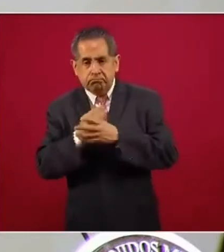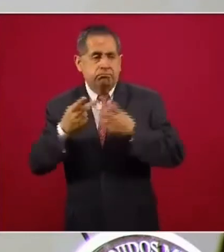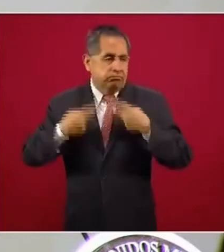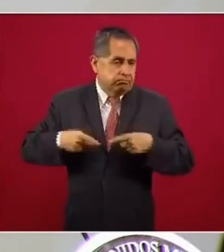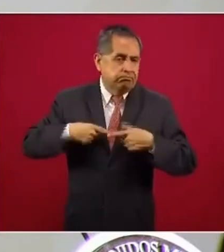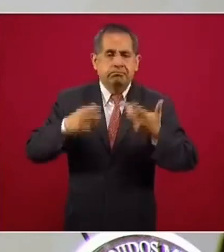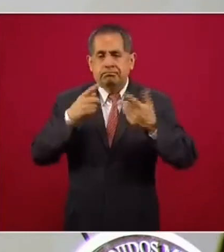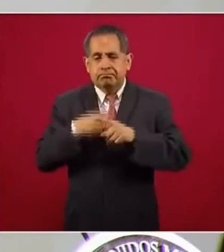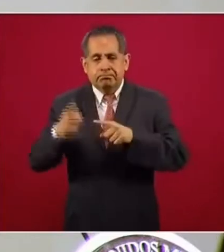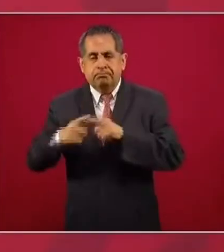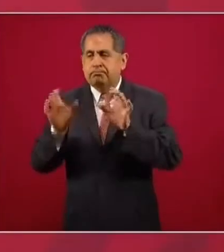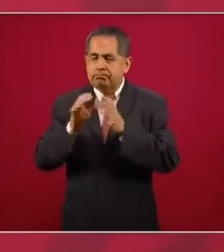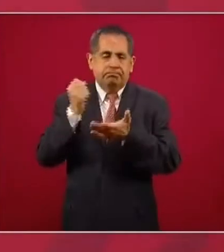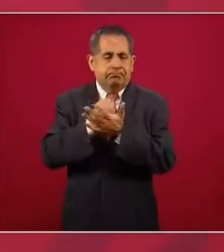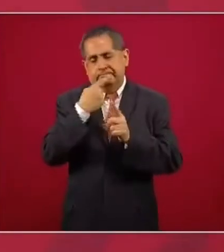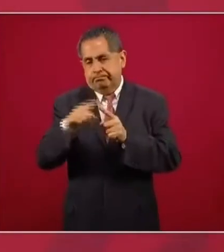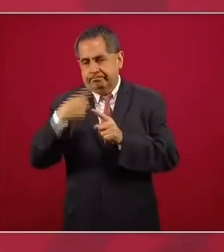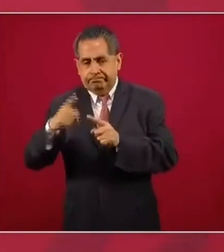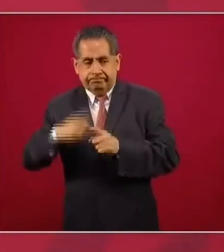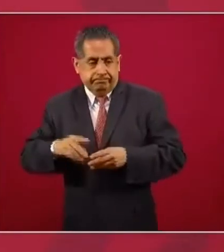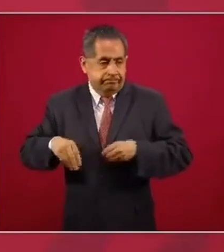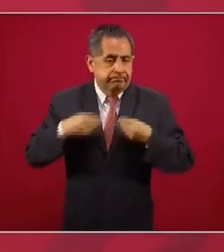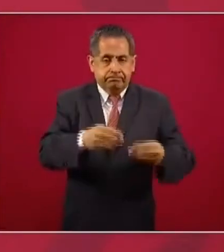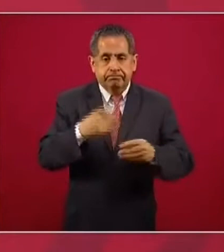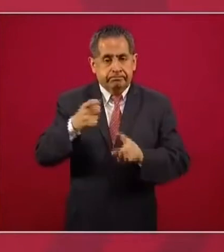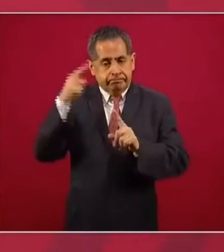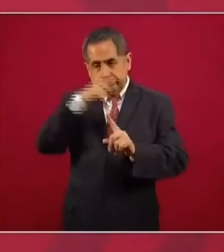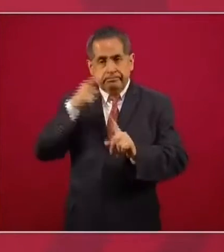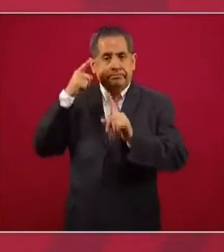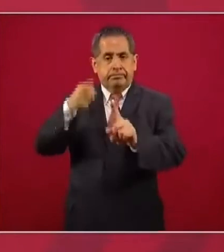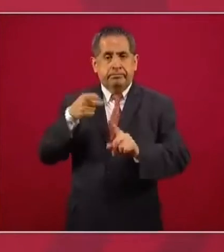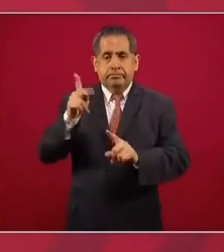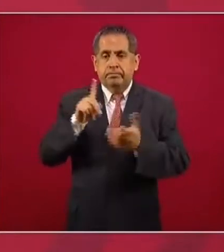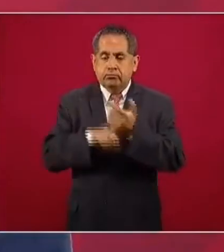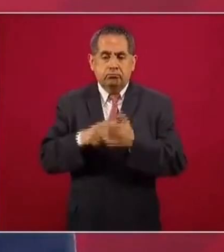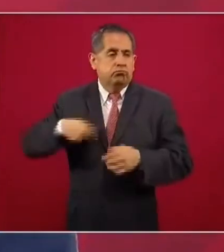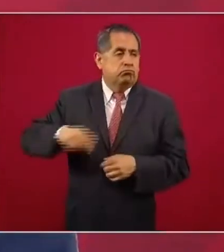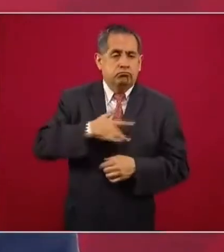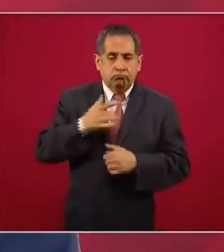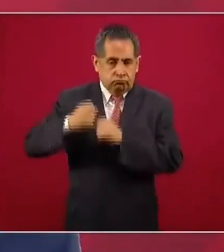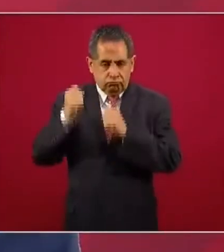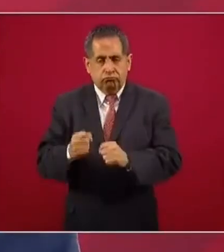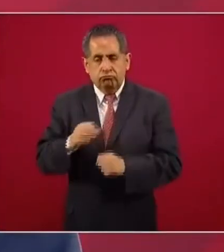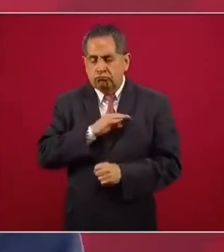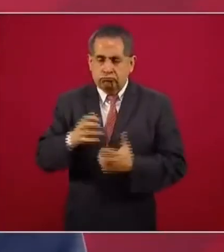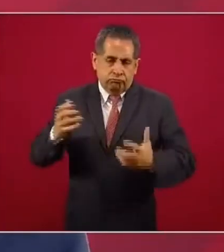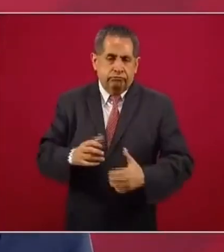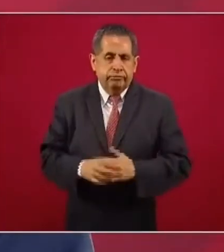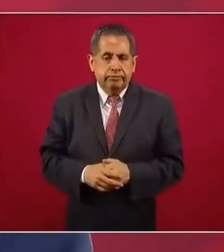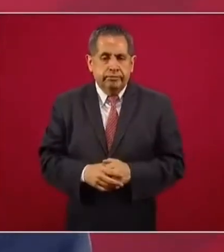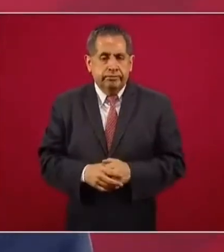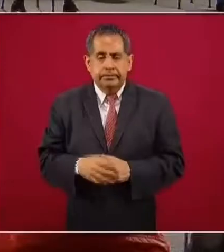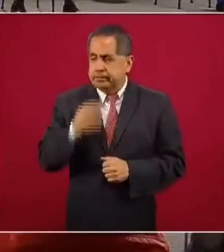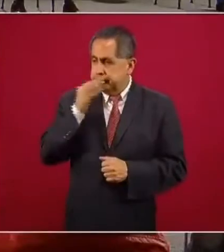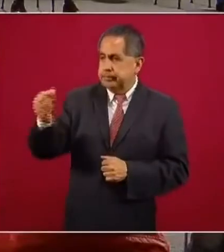nuestras capacidades, certificaciones. El reto es muy grande, pero estamos seguros que vamos a lograr. Y,